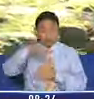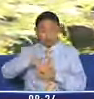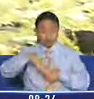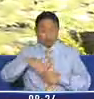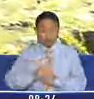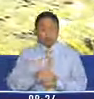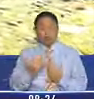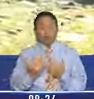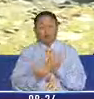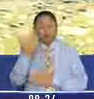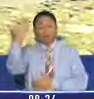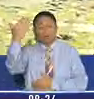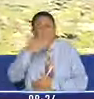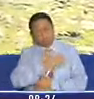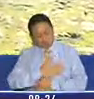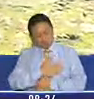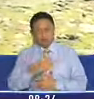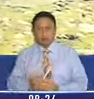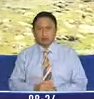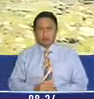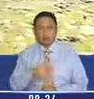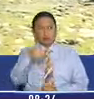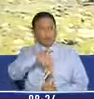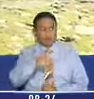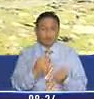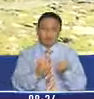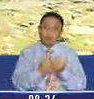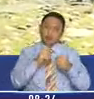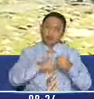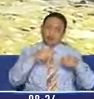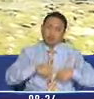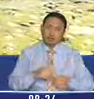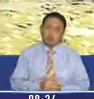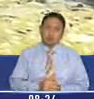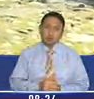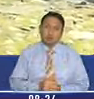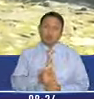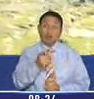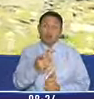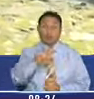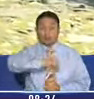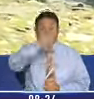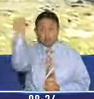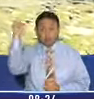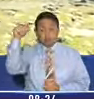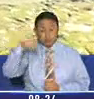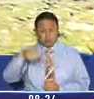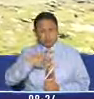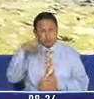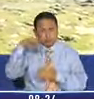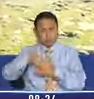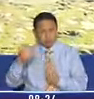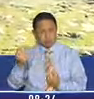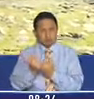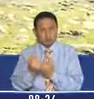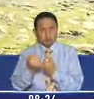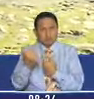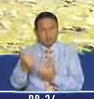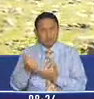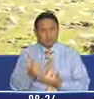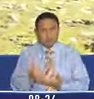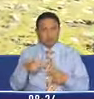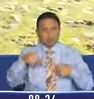Señor alcalde, por favor, también somos parte de Quito. Por nosotros también entran al municipio y no hay quien